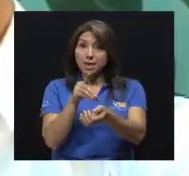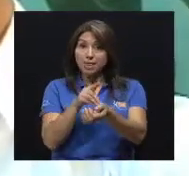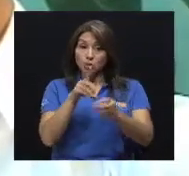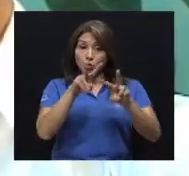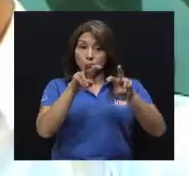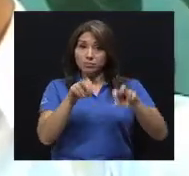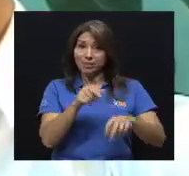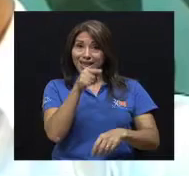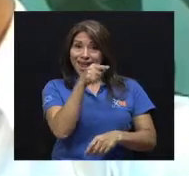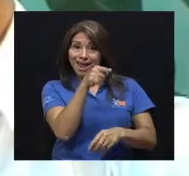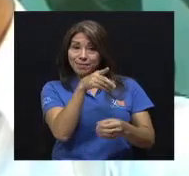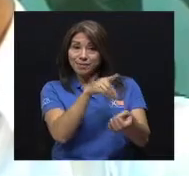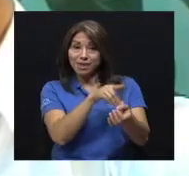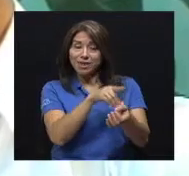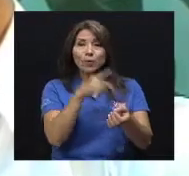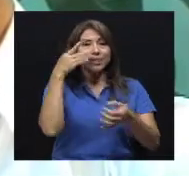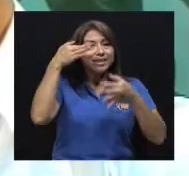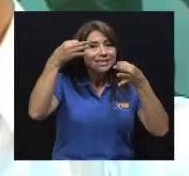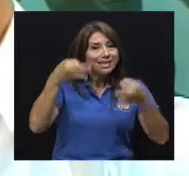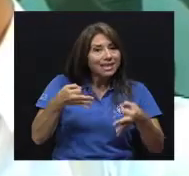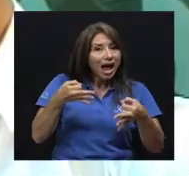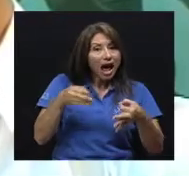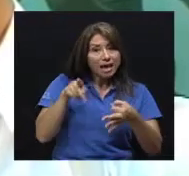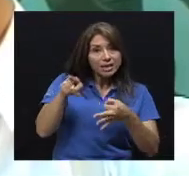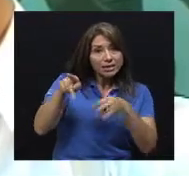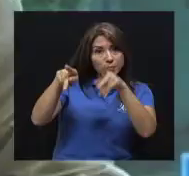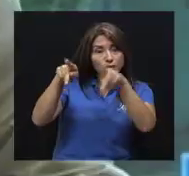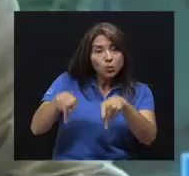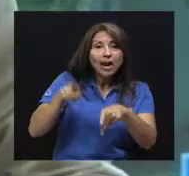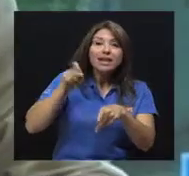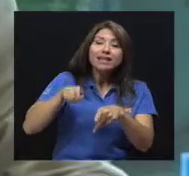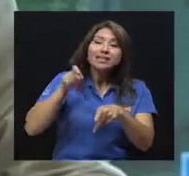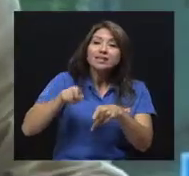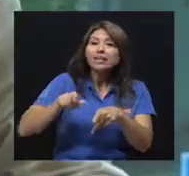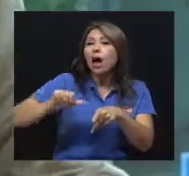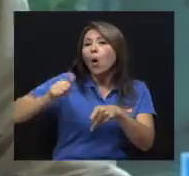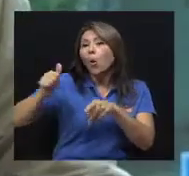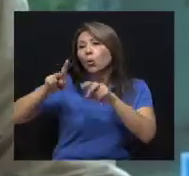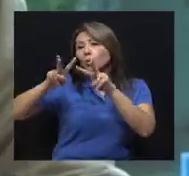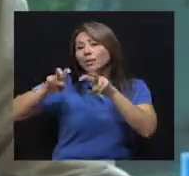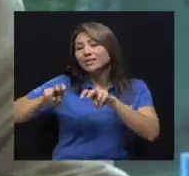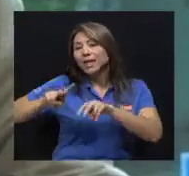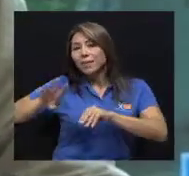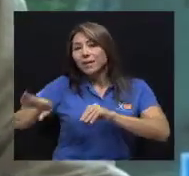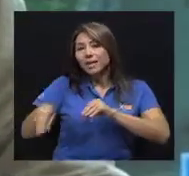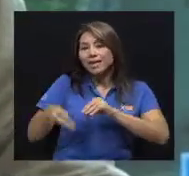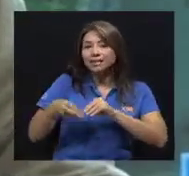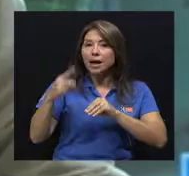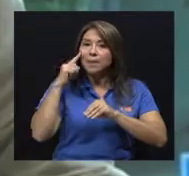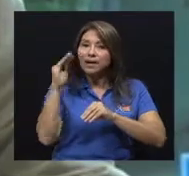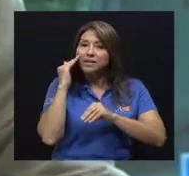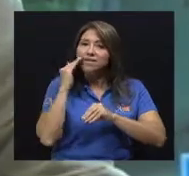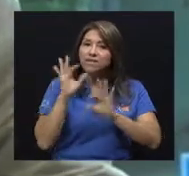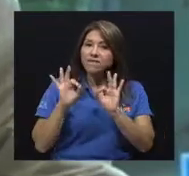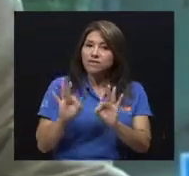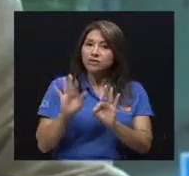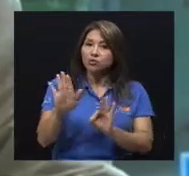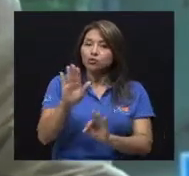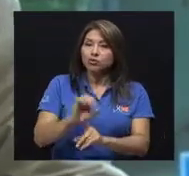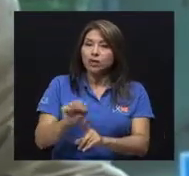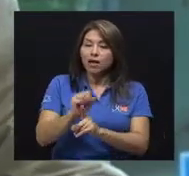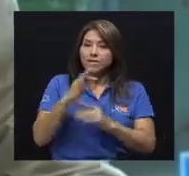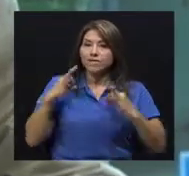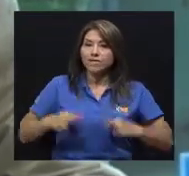hace el chequeo decidirá si el paciente ocupa algún examen extra opcional para determinar su